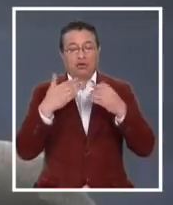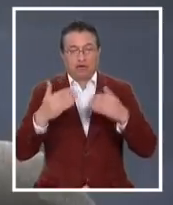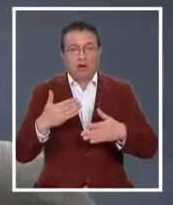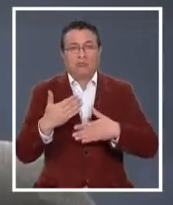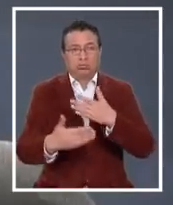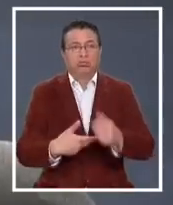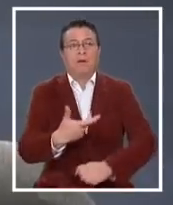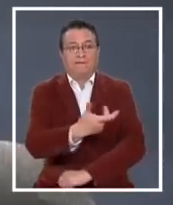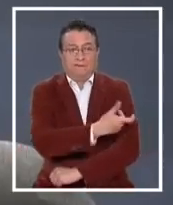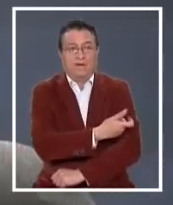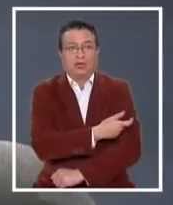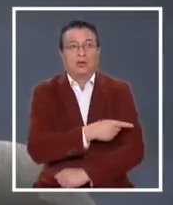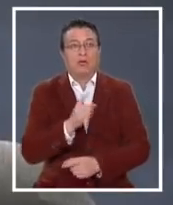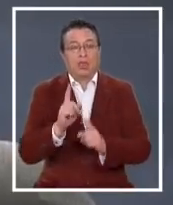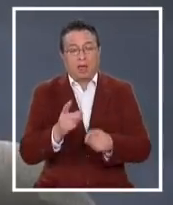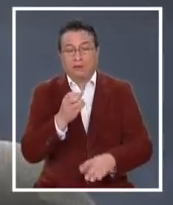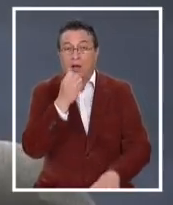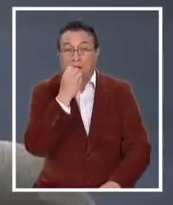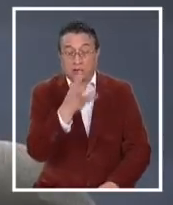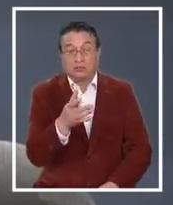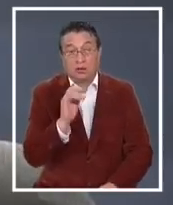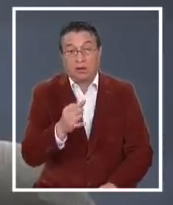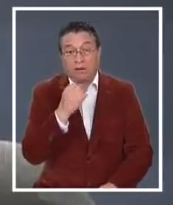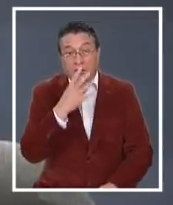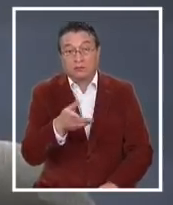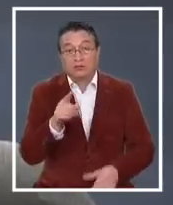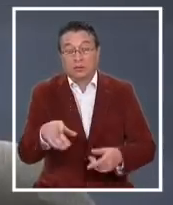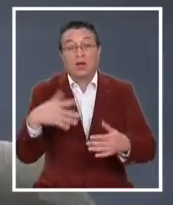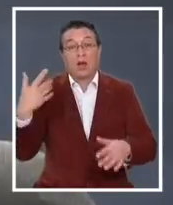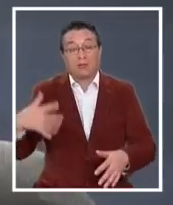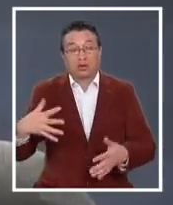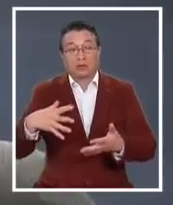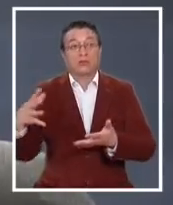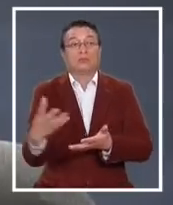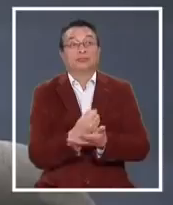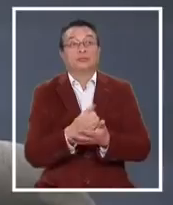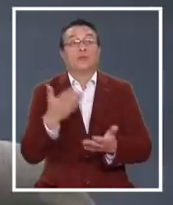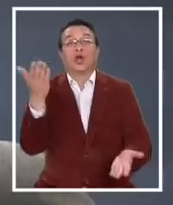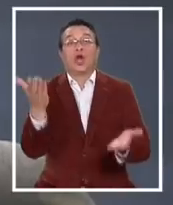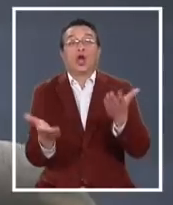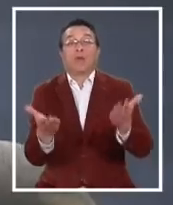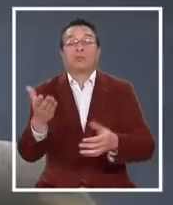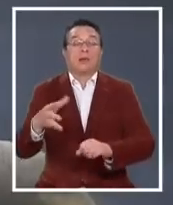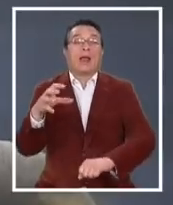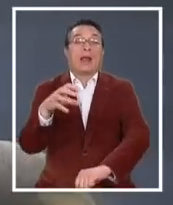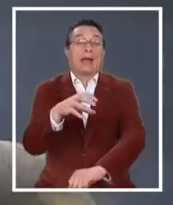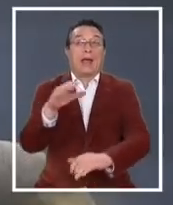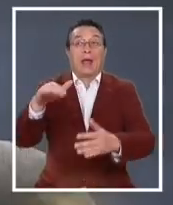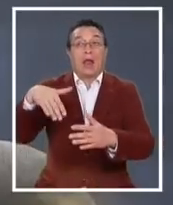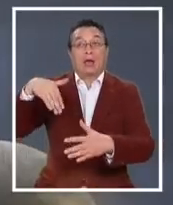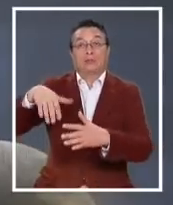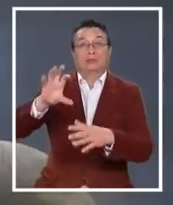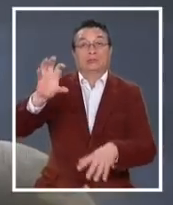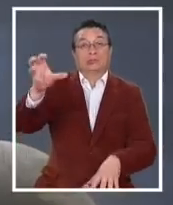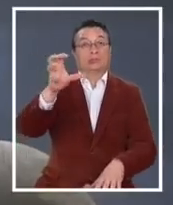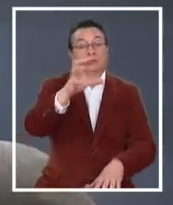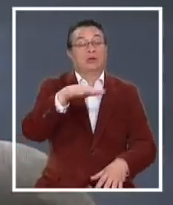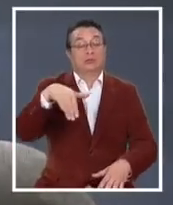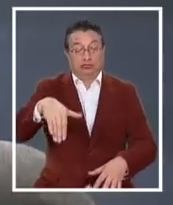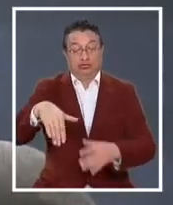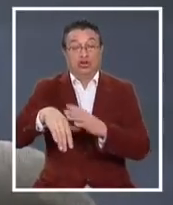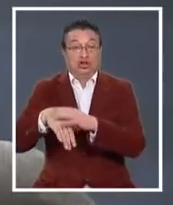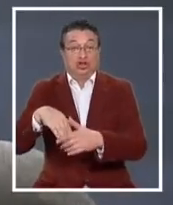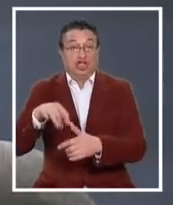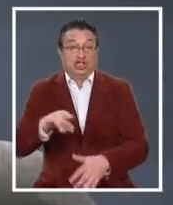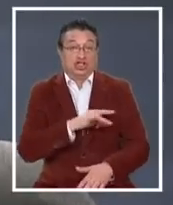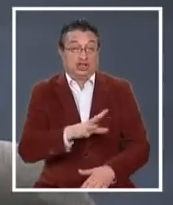exitosos a nivel de vacunación y eso hay que reconocerlo y hay que decirlo. Es un importante logro, sobre todo si uno se compara con la región. La verdad es que Chile es un país muy destacado en